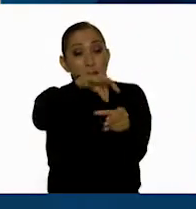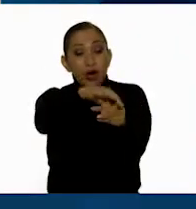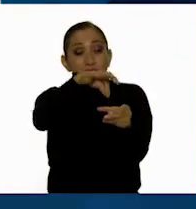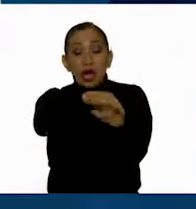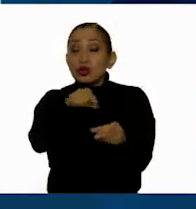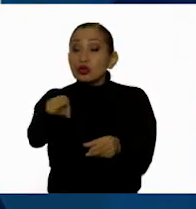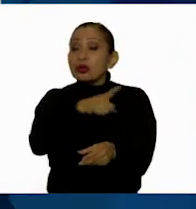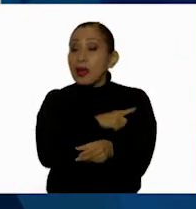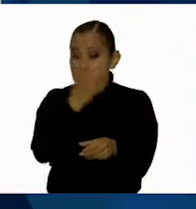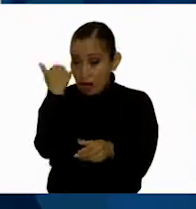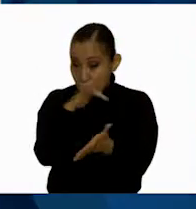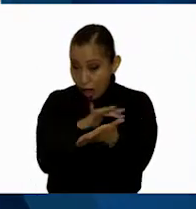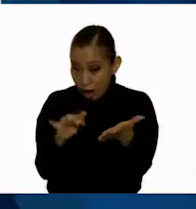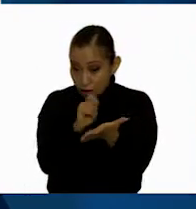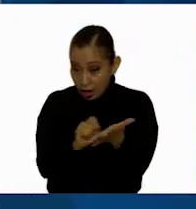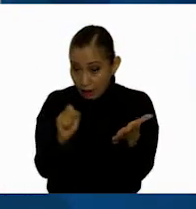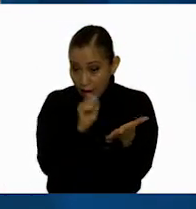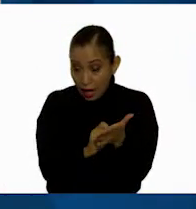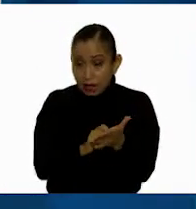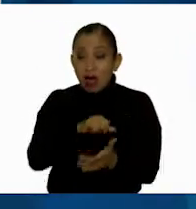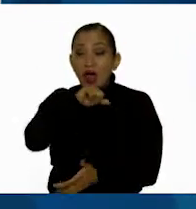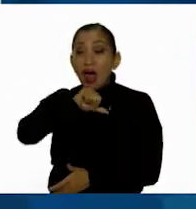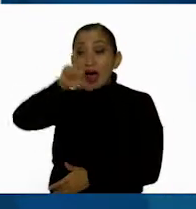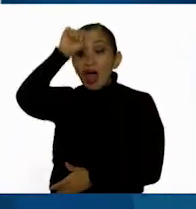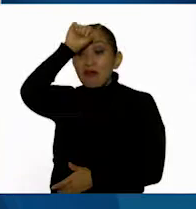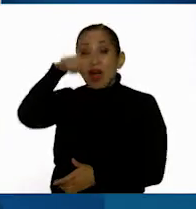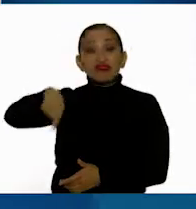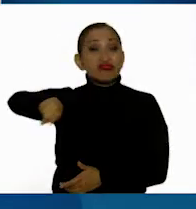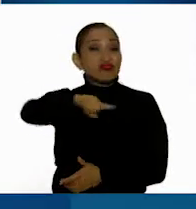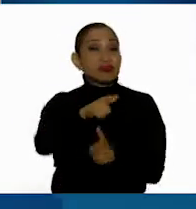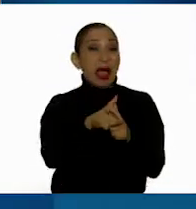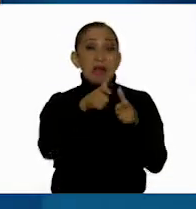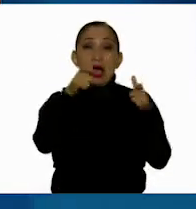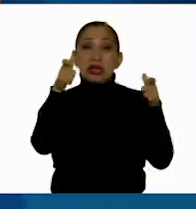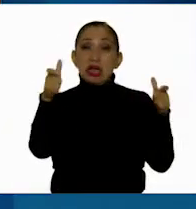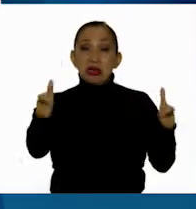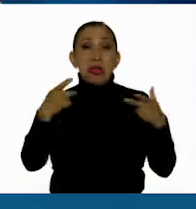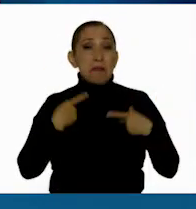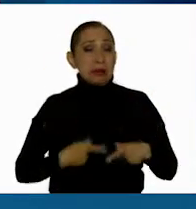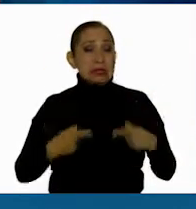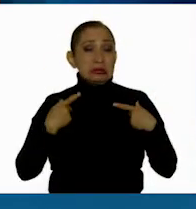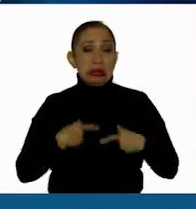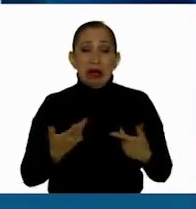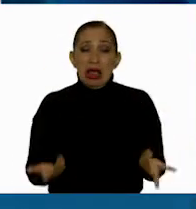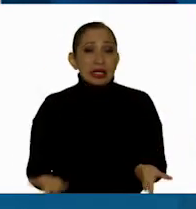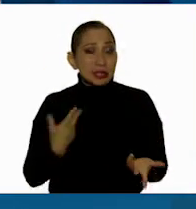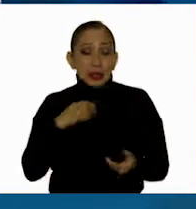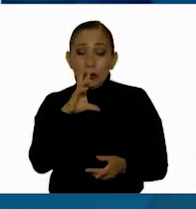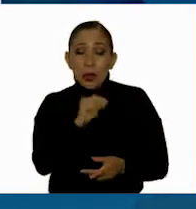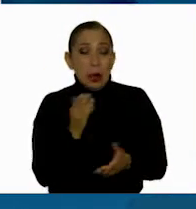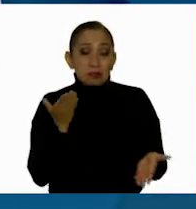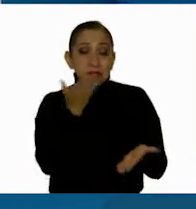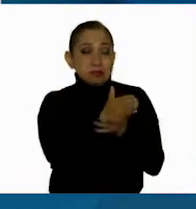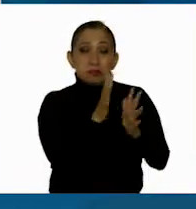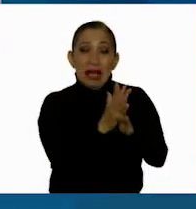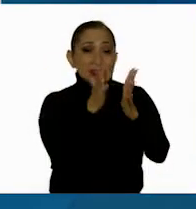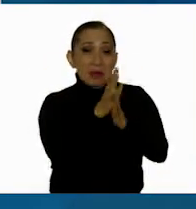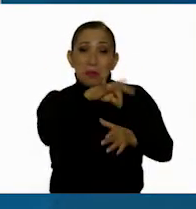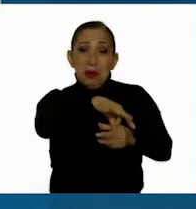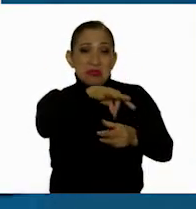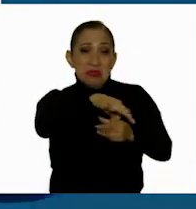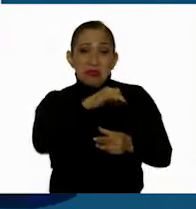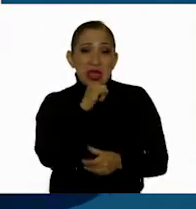saber leer y escribir, y el analfabetismo seguía generalizado entre el pueblo llano, que no adquirió participación